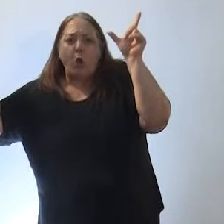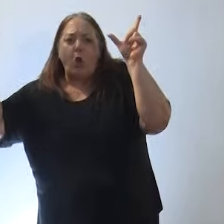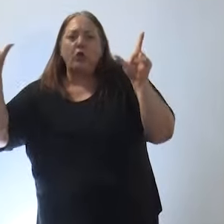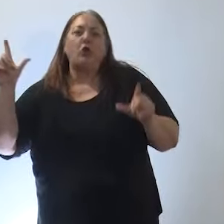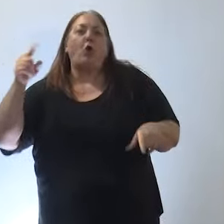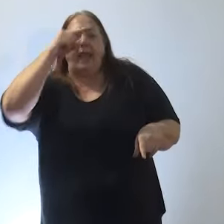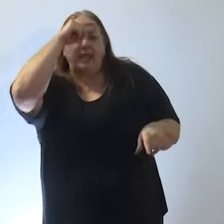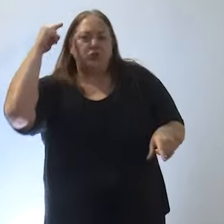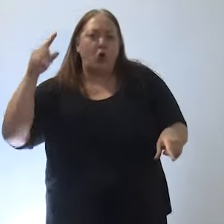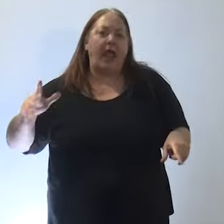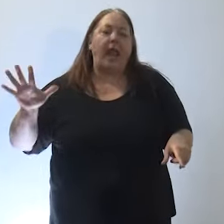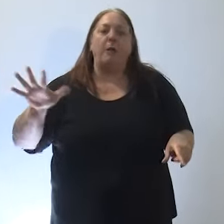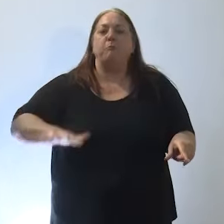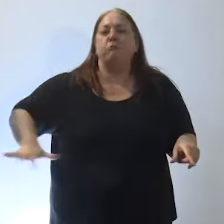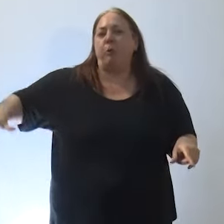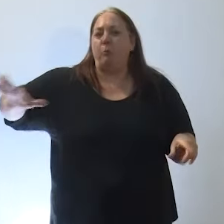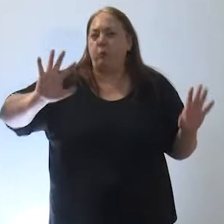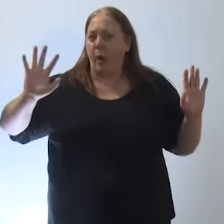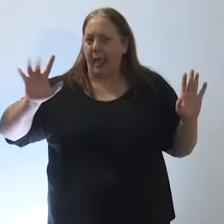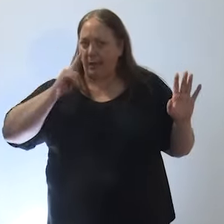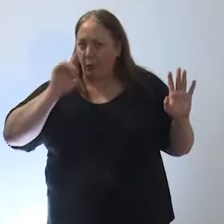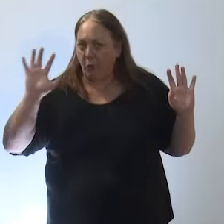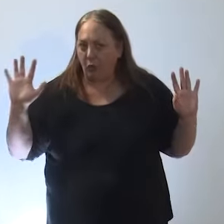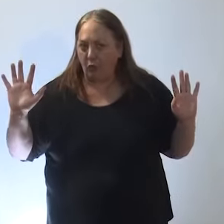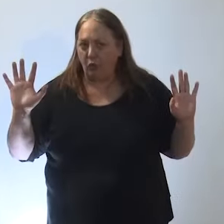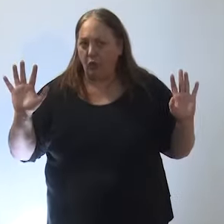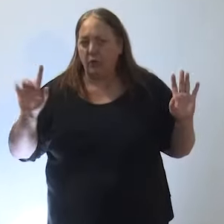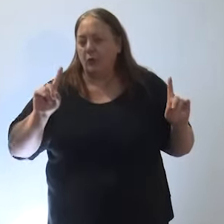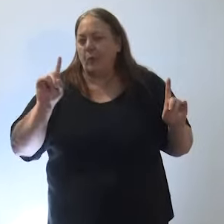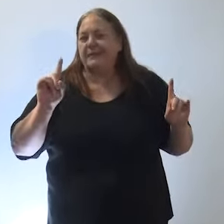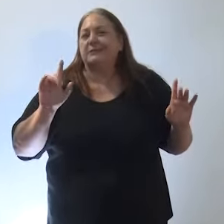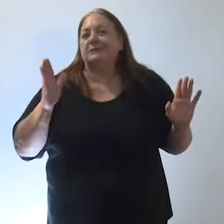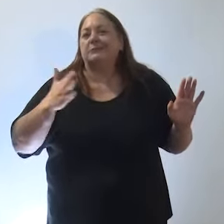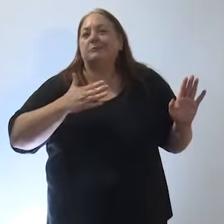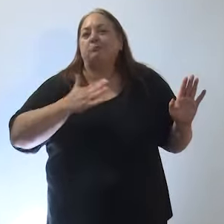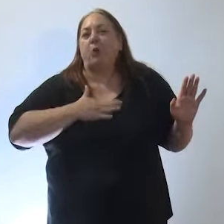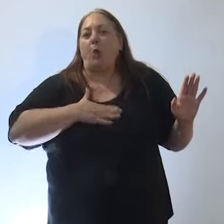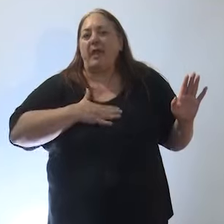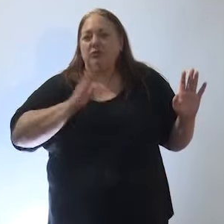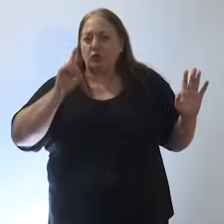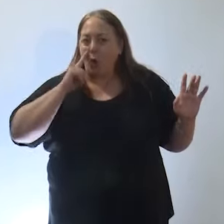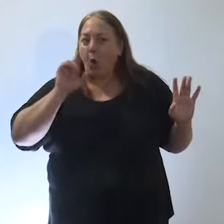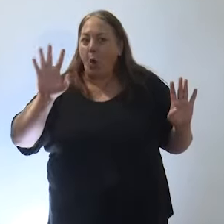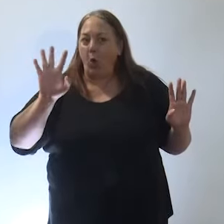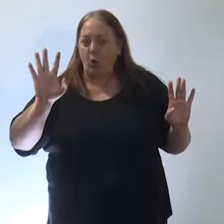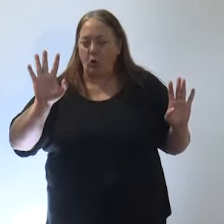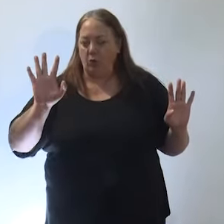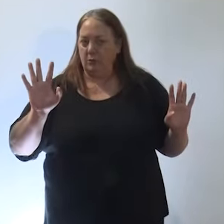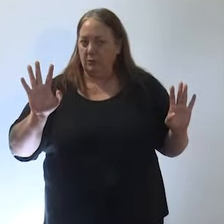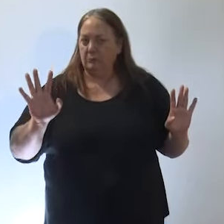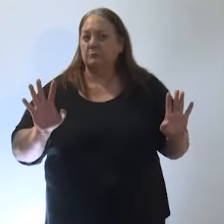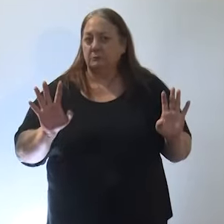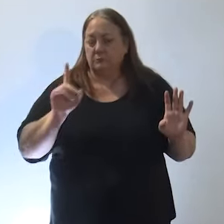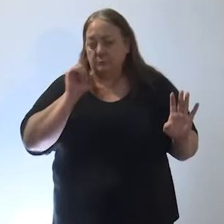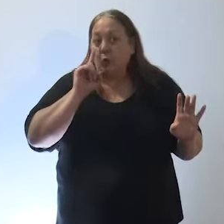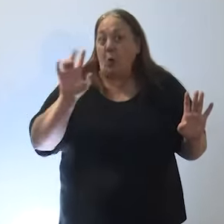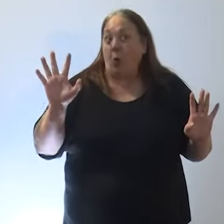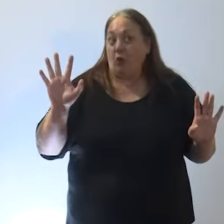gusta Creo que eso me parece ese tipo de apropiación Me parece que hay que ponerlas en discusión